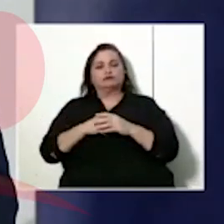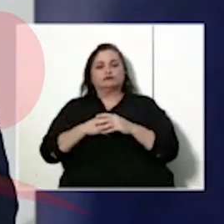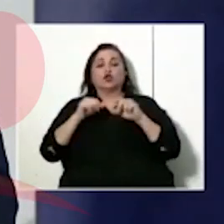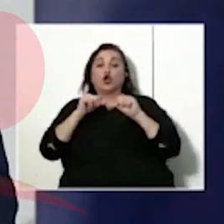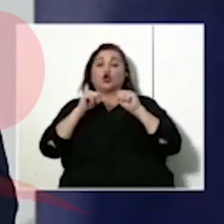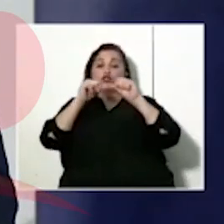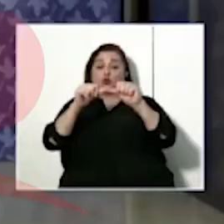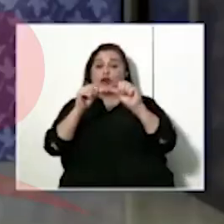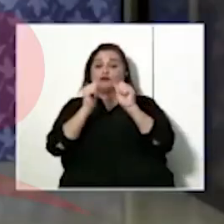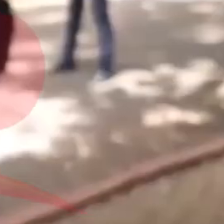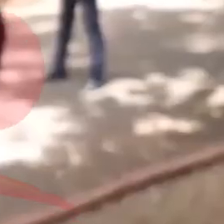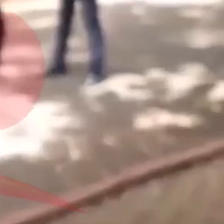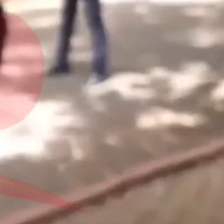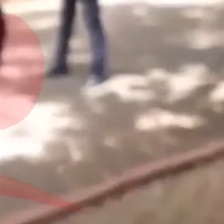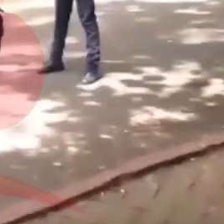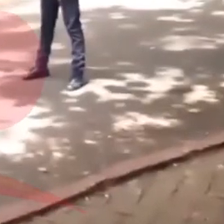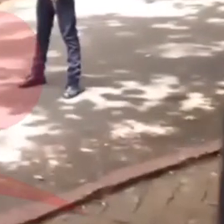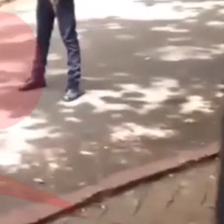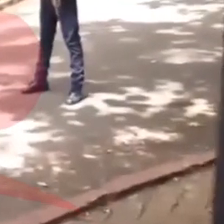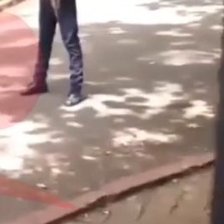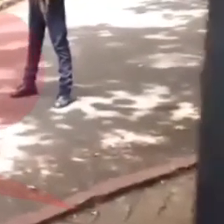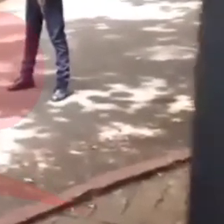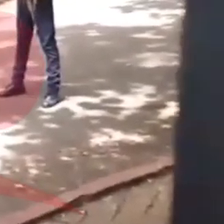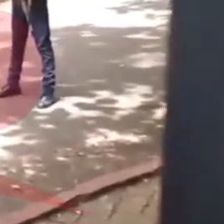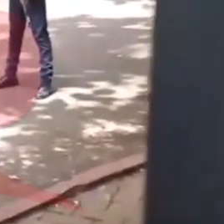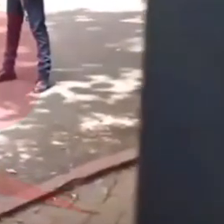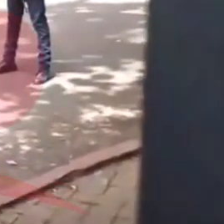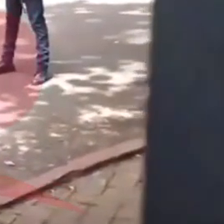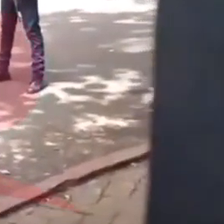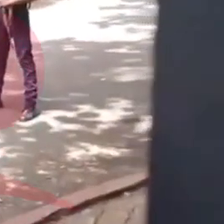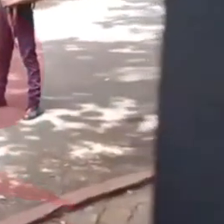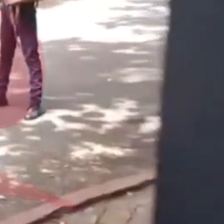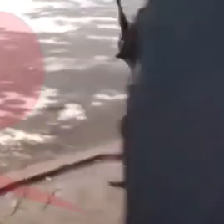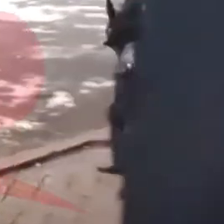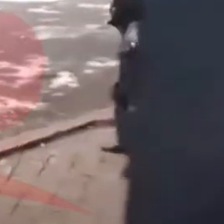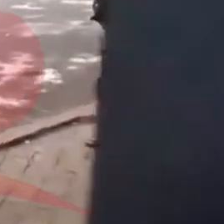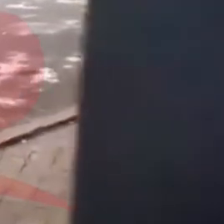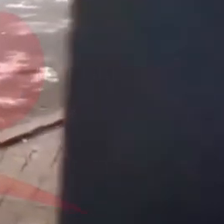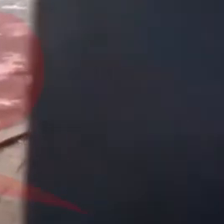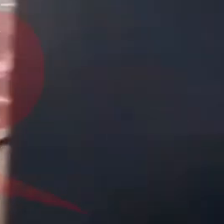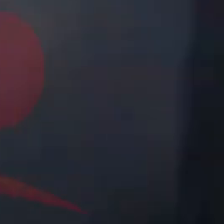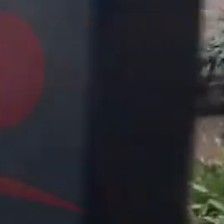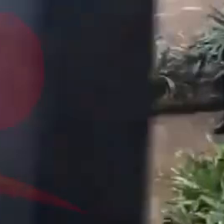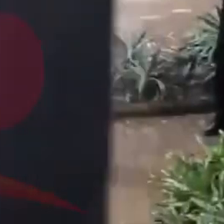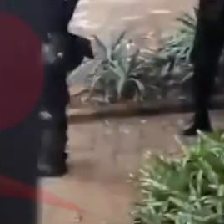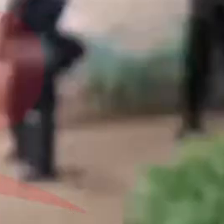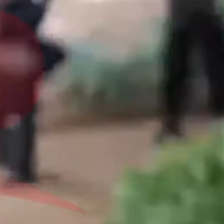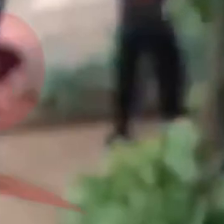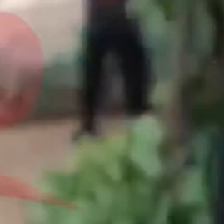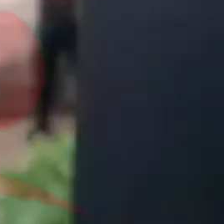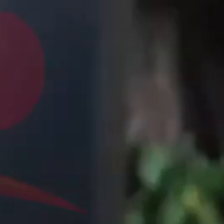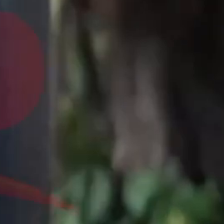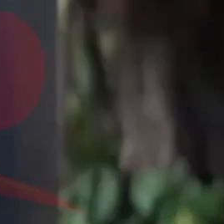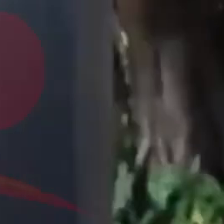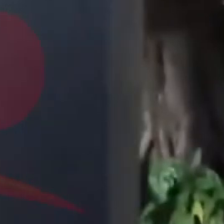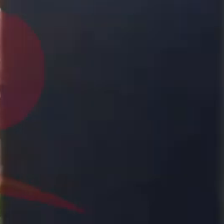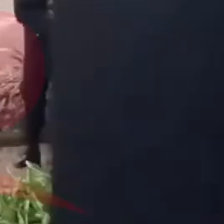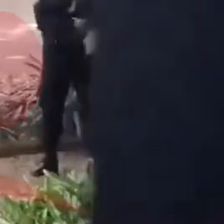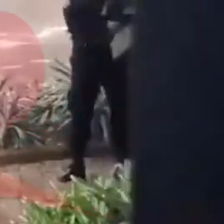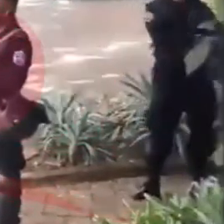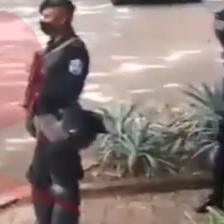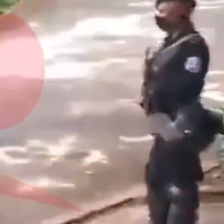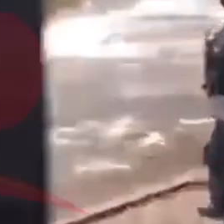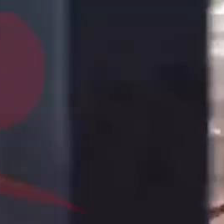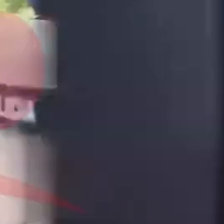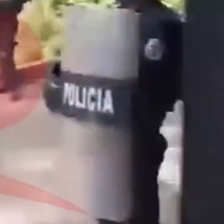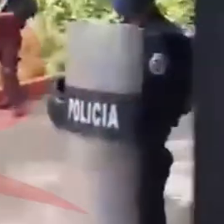Continuamos con las... Carlos Alvarado, presidente de Costa Rica, agregó que lo conveniente desde la óptica democrática es la